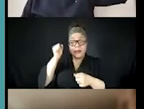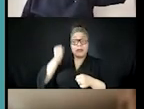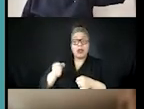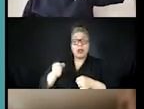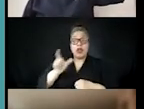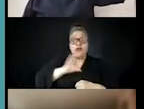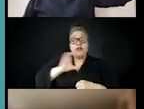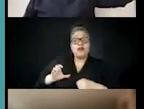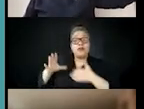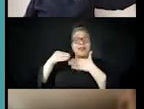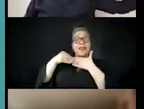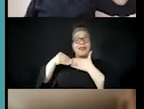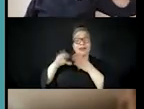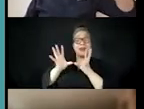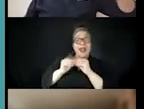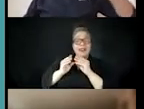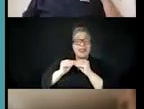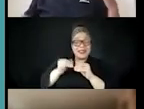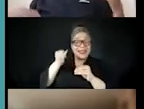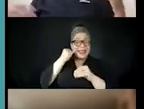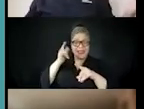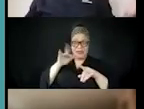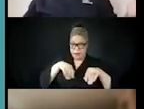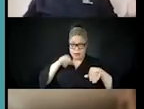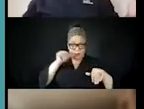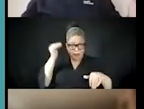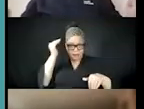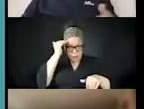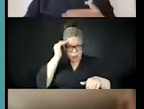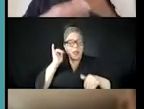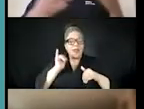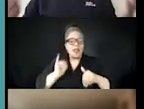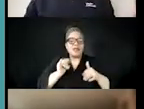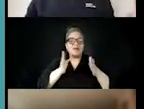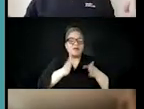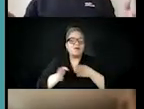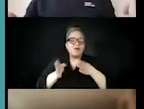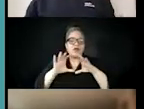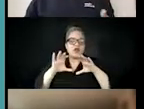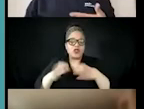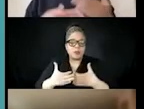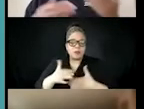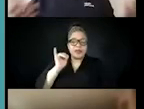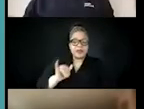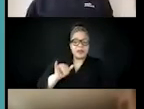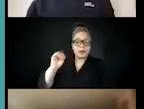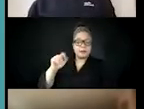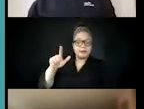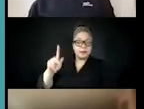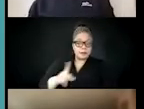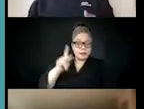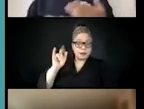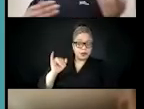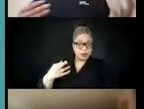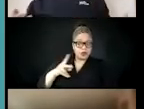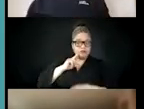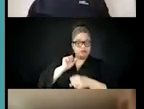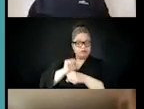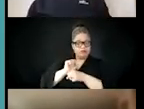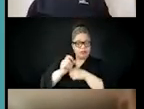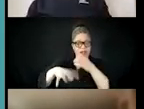sur es un grupo del que surgió el mocase juniors estaba en plan plantando